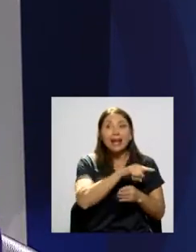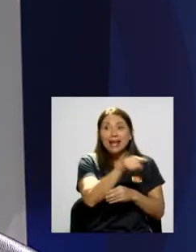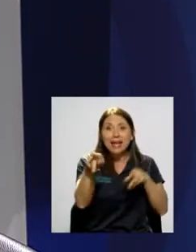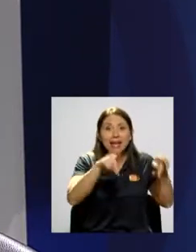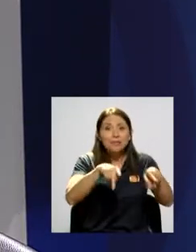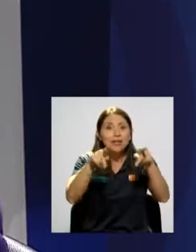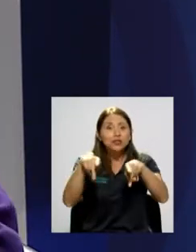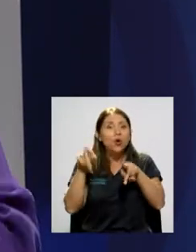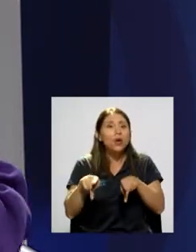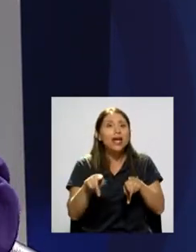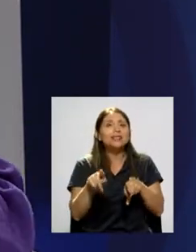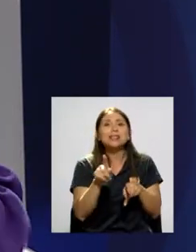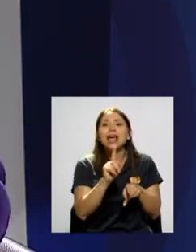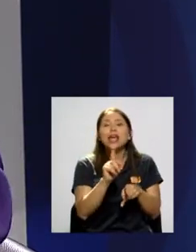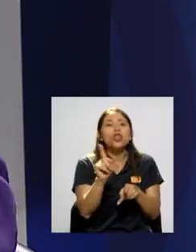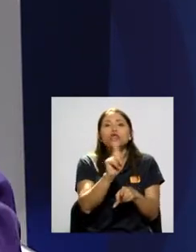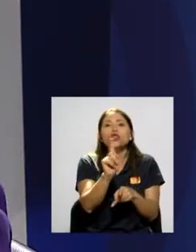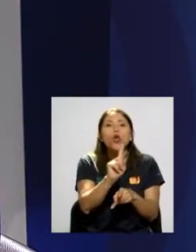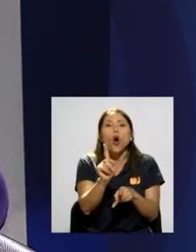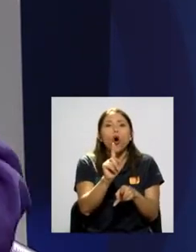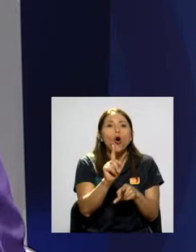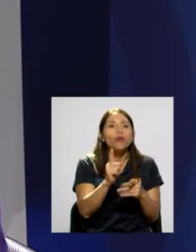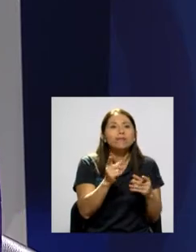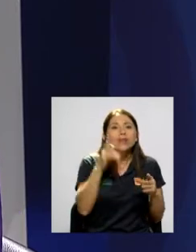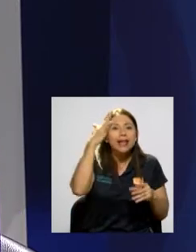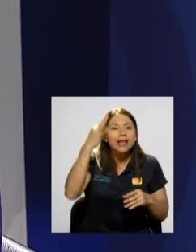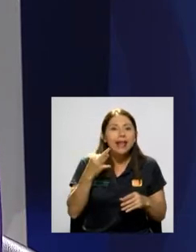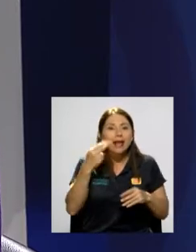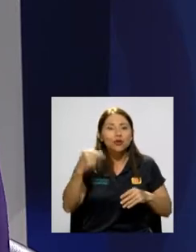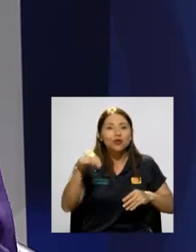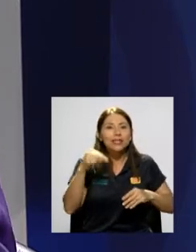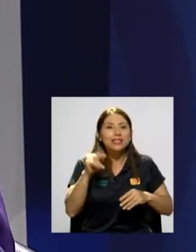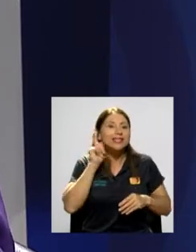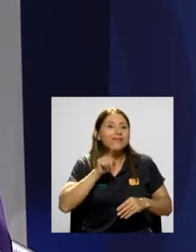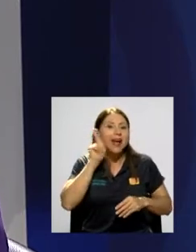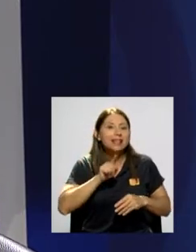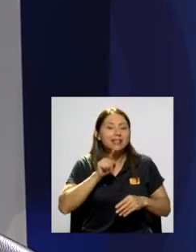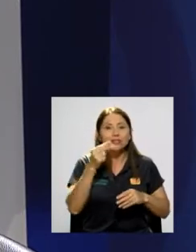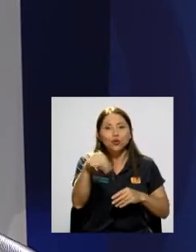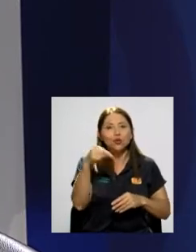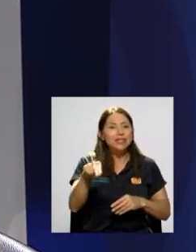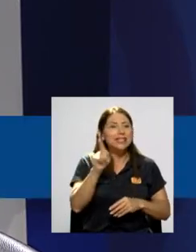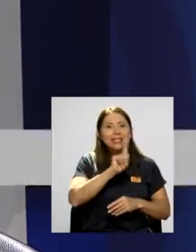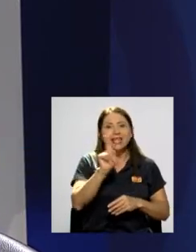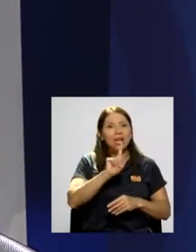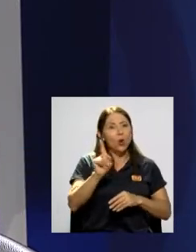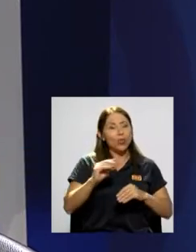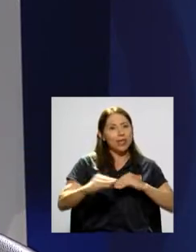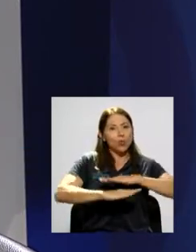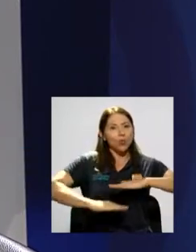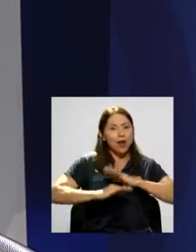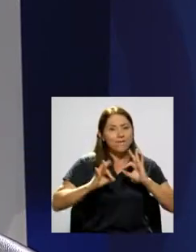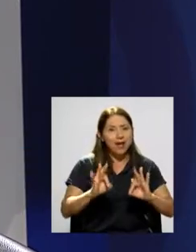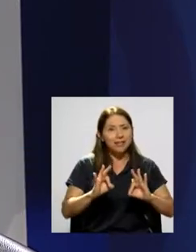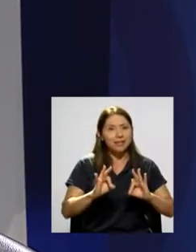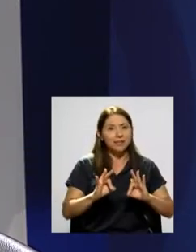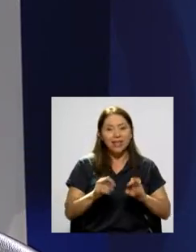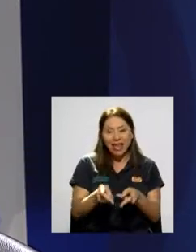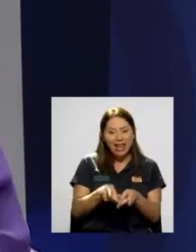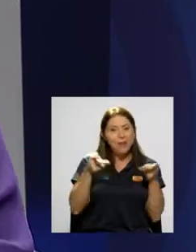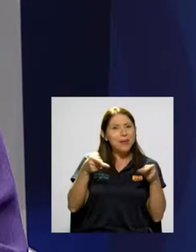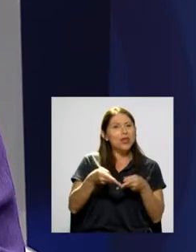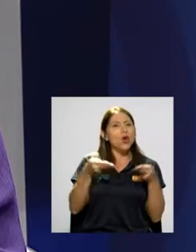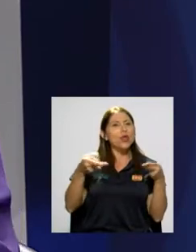noticias falsas, evitar que se propaguen noticias que no tienen una base. Desde una perspectiva de comunicación, lo que hablaríamos es que el periódico lo que está